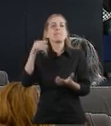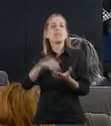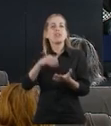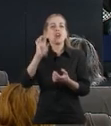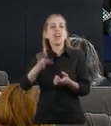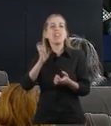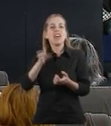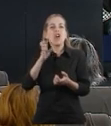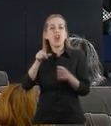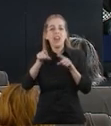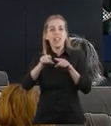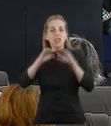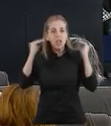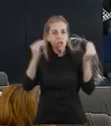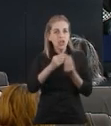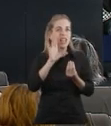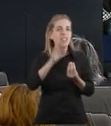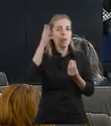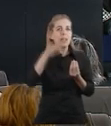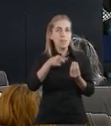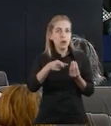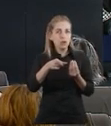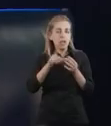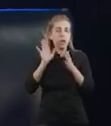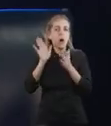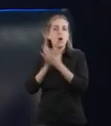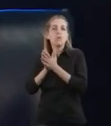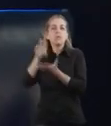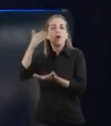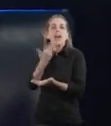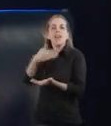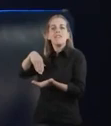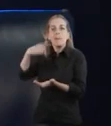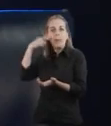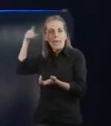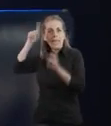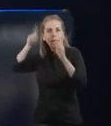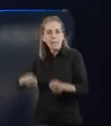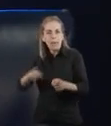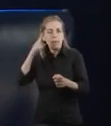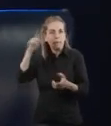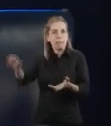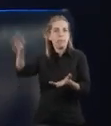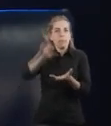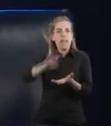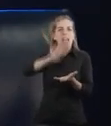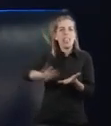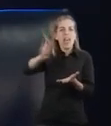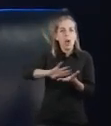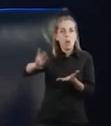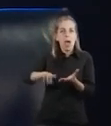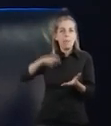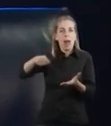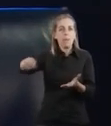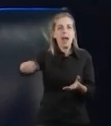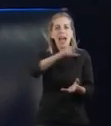es casi el 50 por ciento fue con el fondo monetario internacional y además se emitió deuda a 100 años esa situación